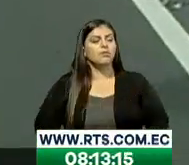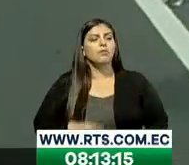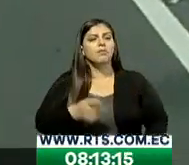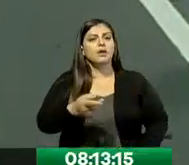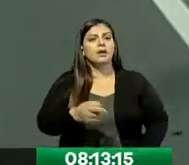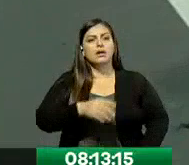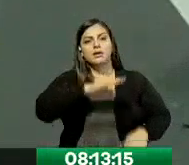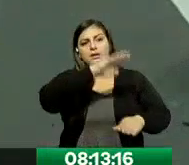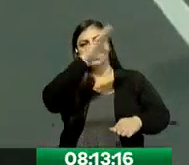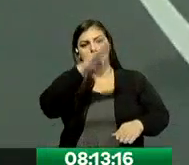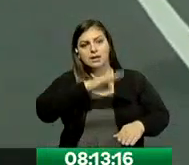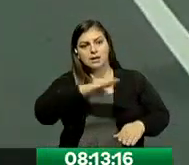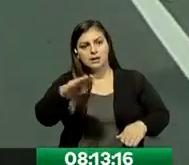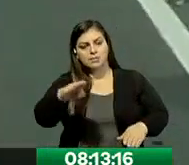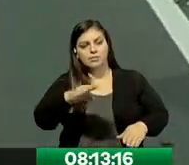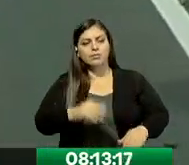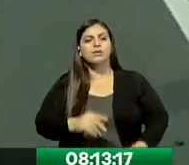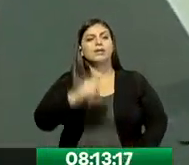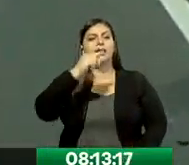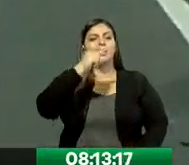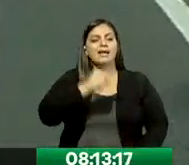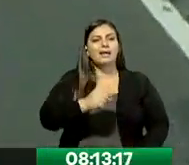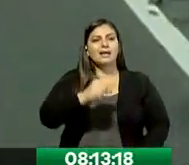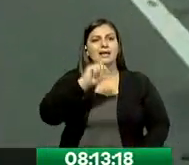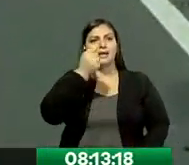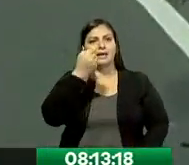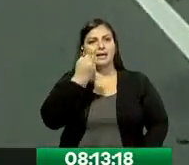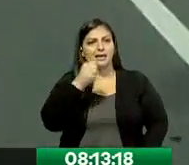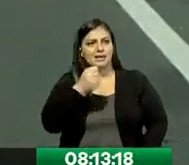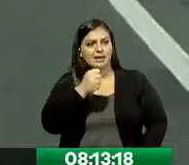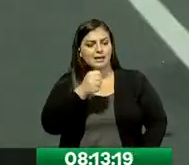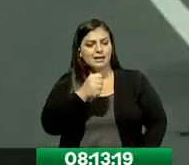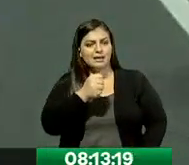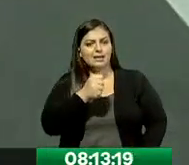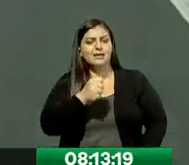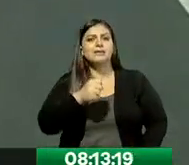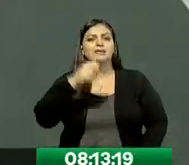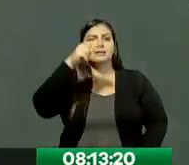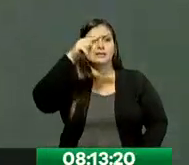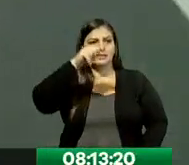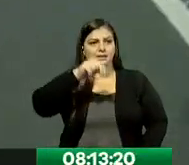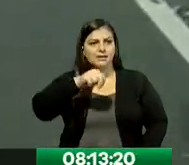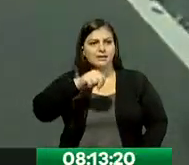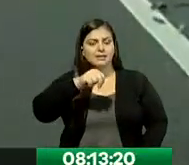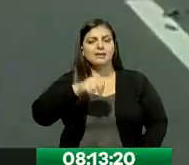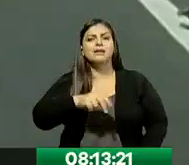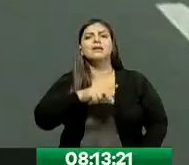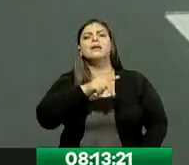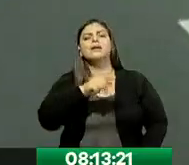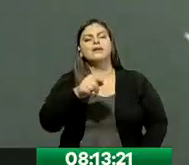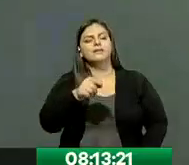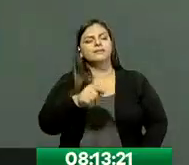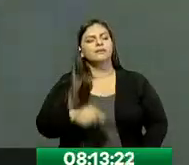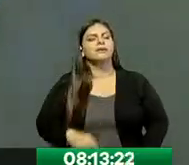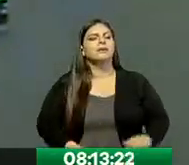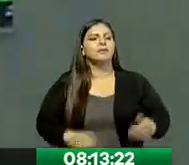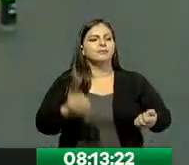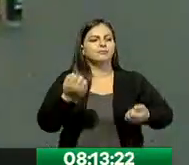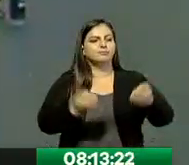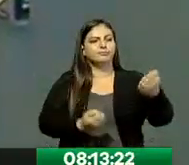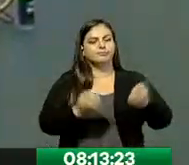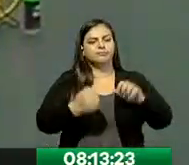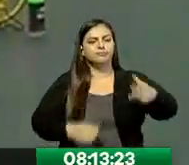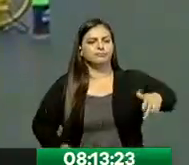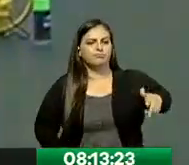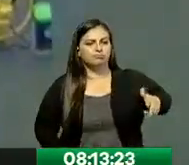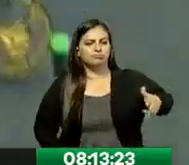camioneta, placa Golfo, Sierra Zulú 4932, que circulaba en el mismo sentido, la parte posterior. Entonces, aparentemente le